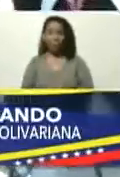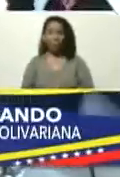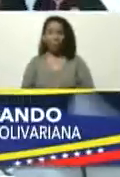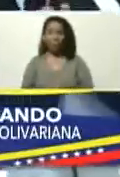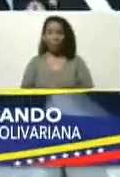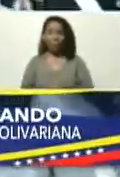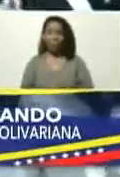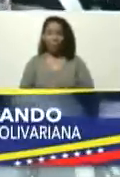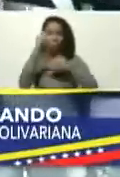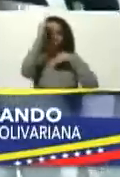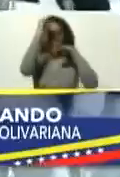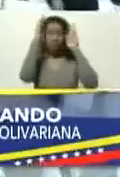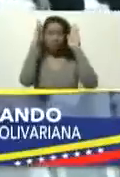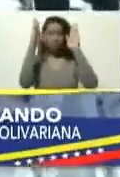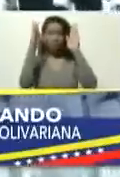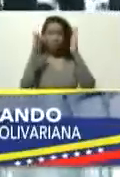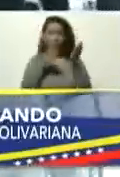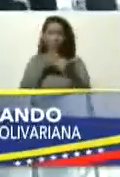Atención.